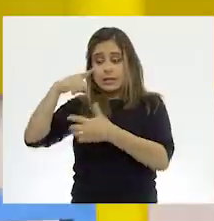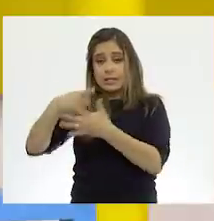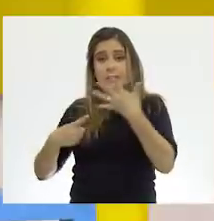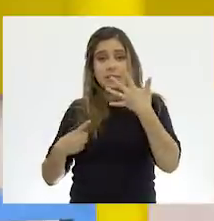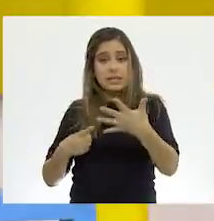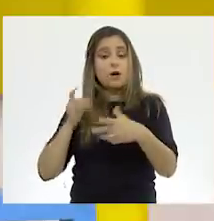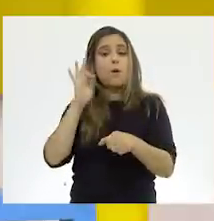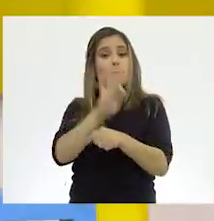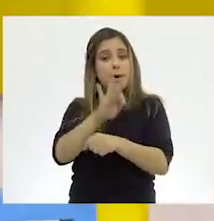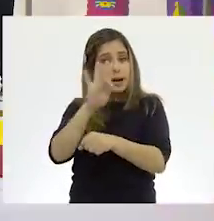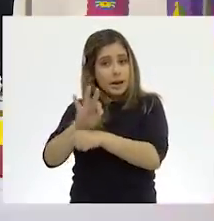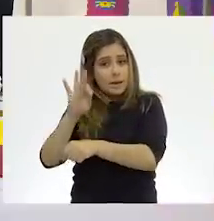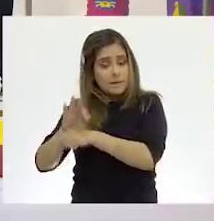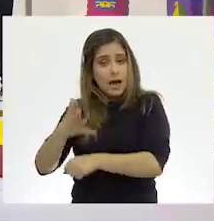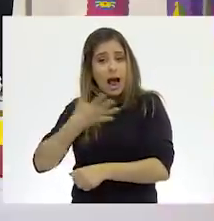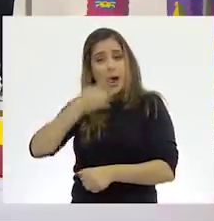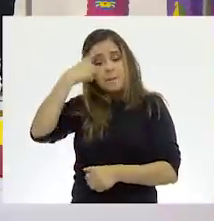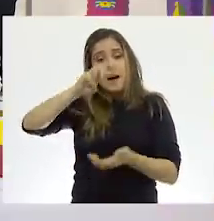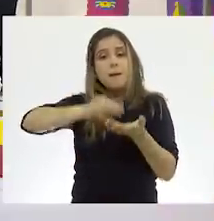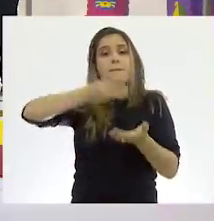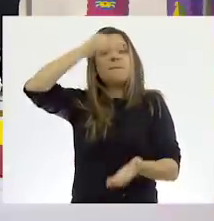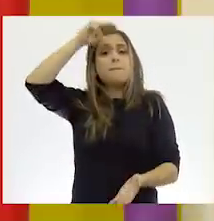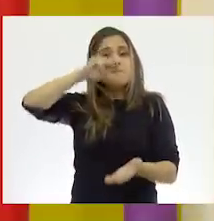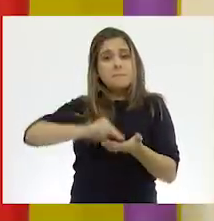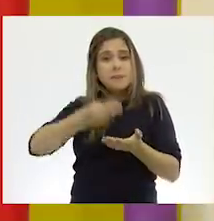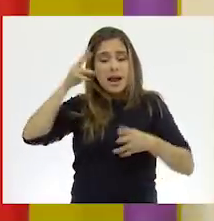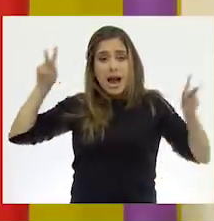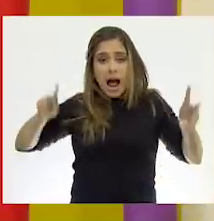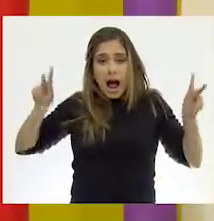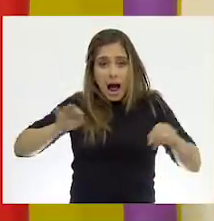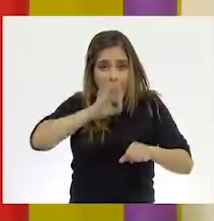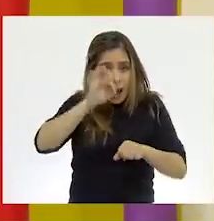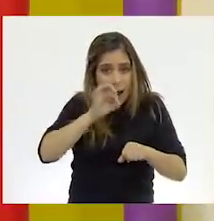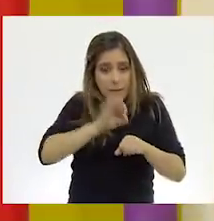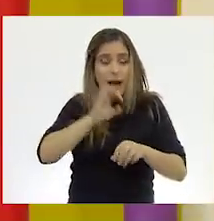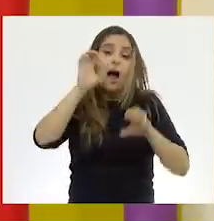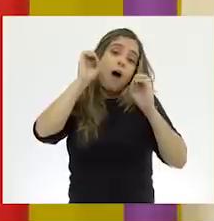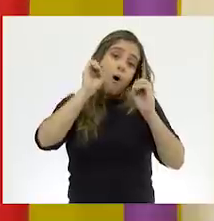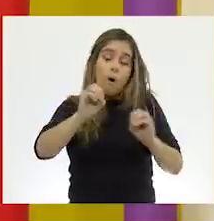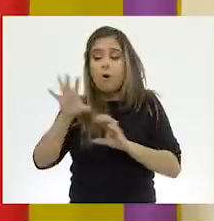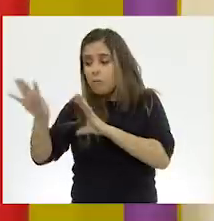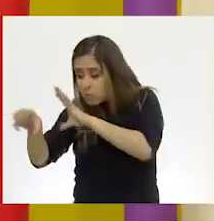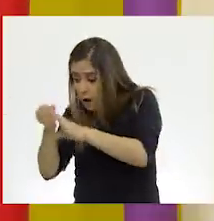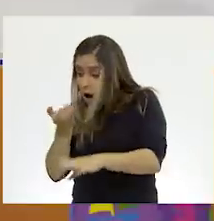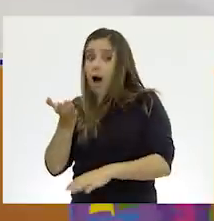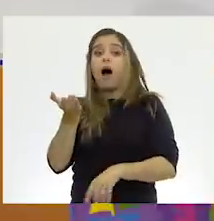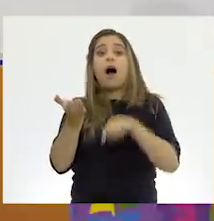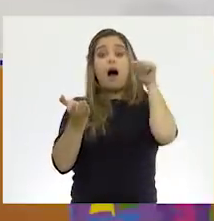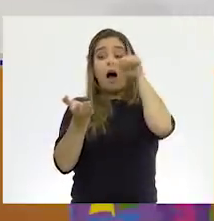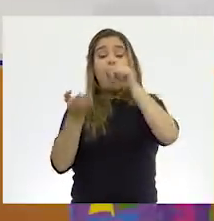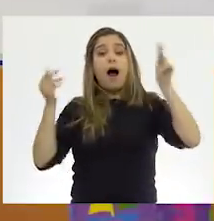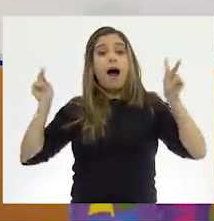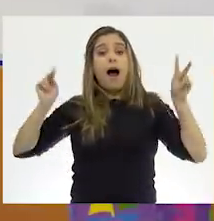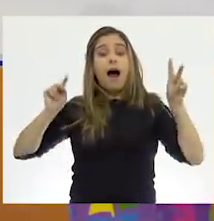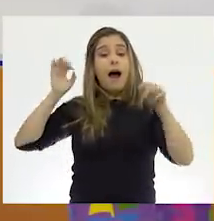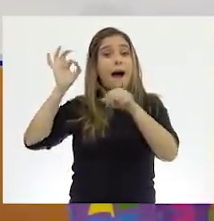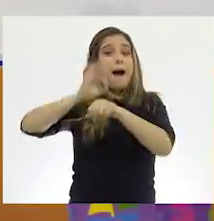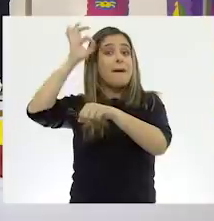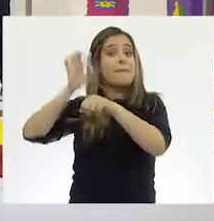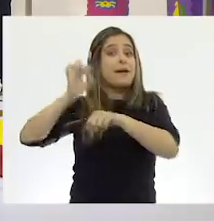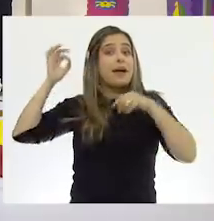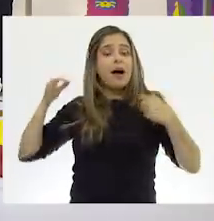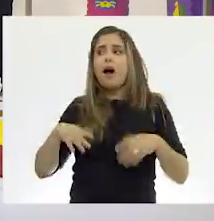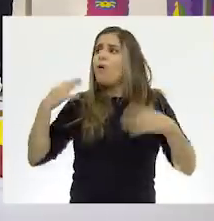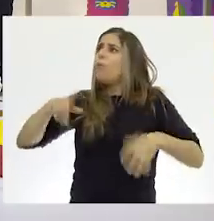de la miel de abeja. ¿Ah? O te puedes encontrar con una abeja. ¡Ay! No sé si me quiero encontrar con las abejas, ¿qué